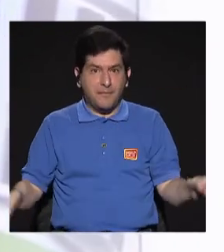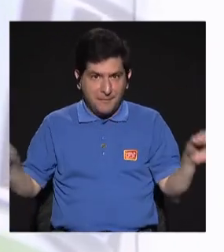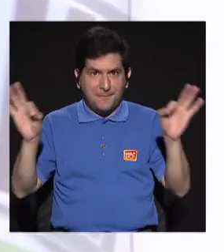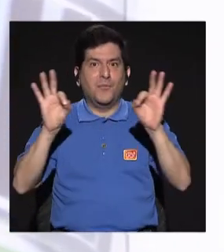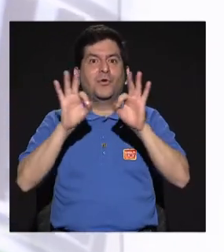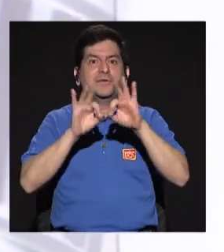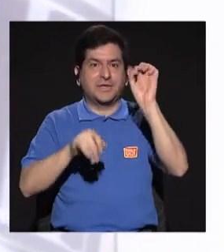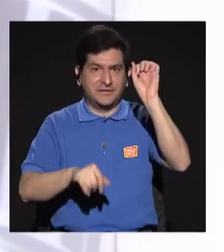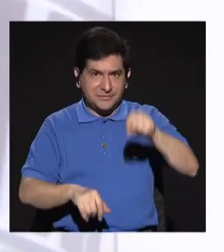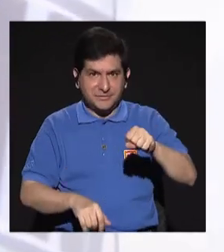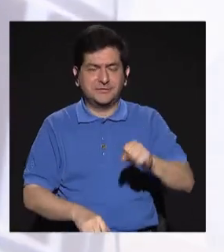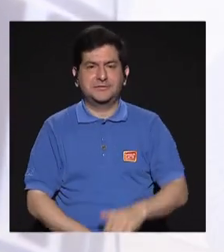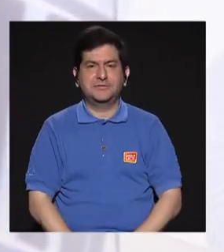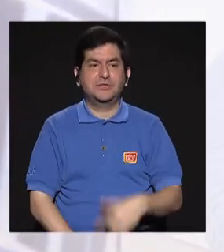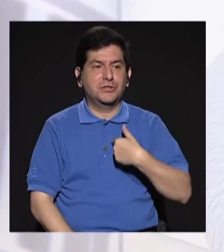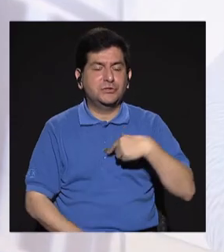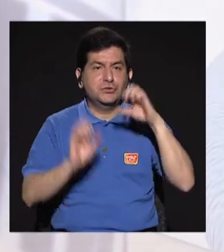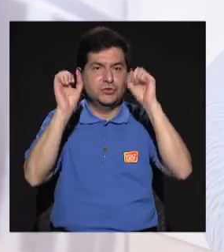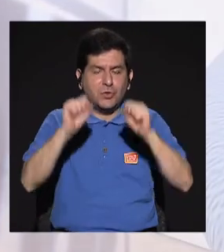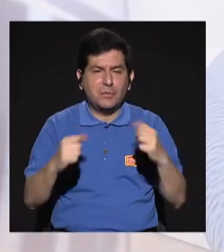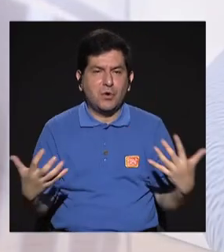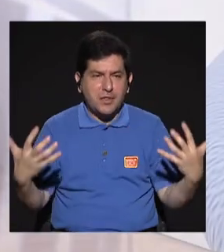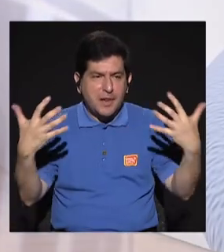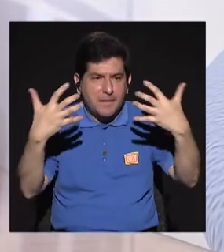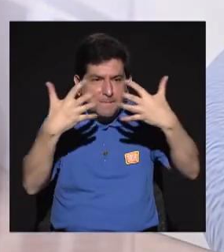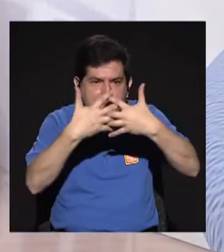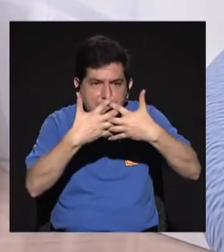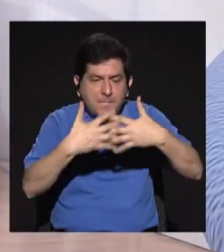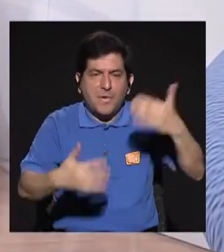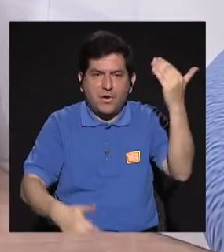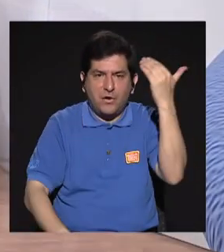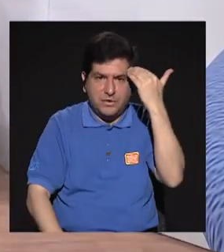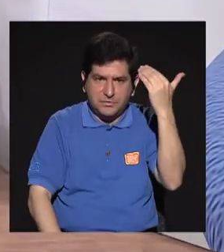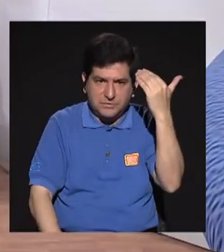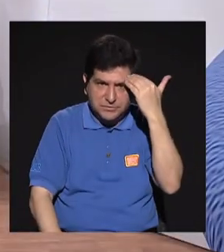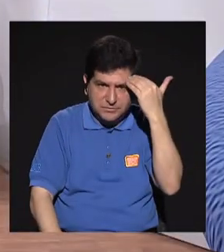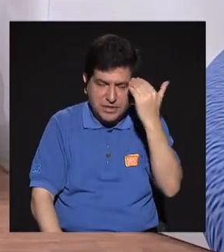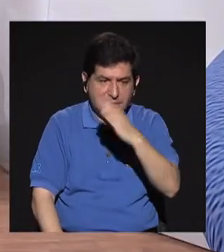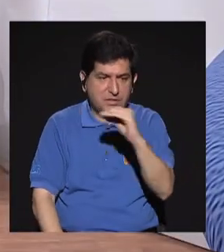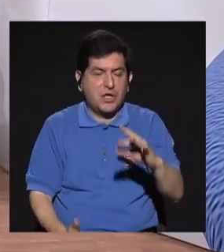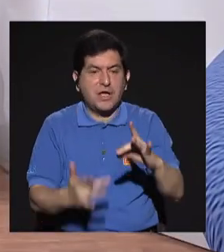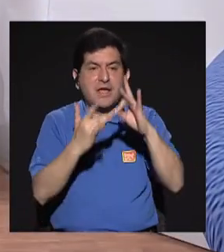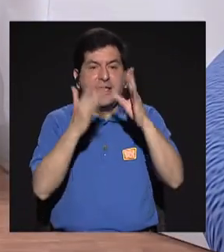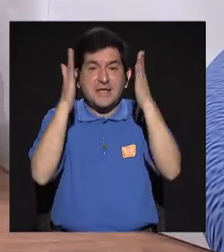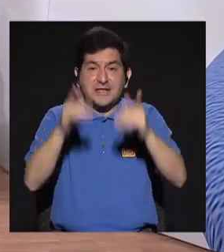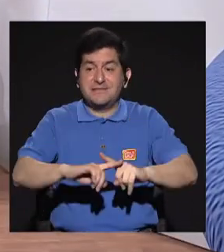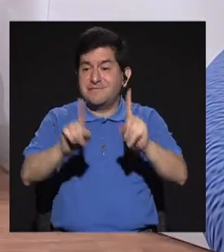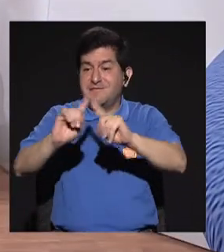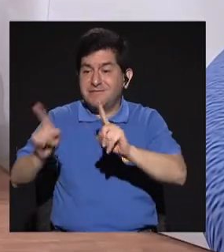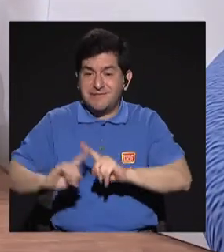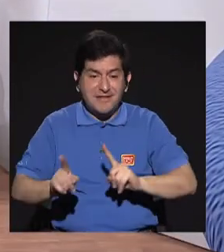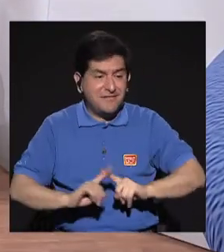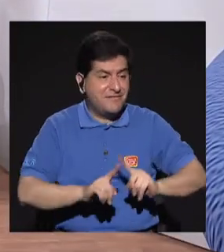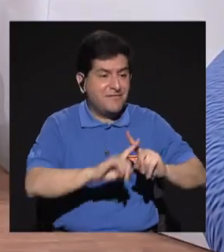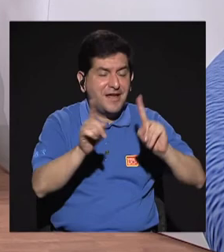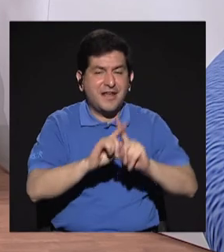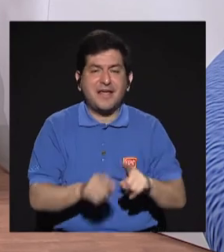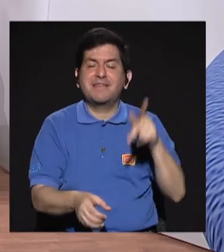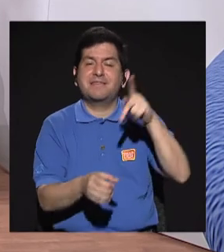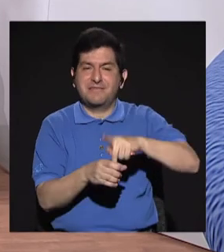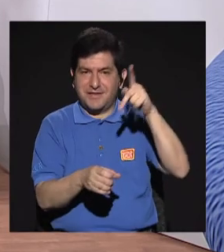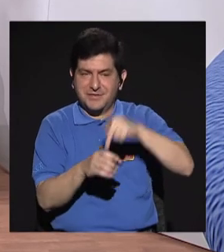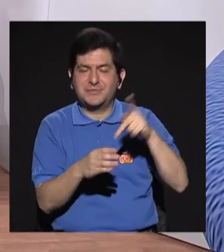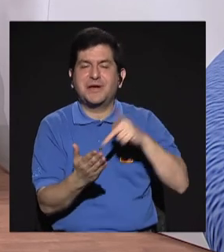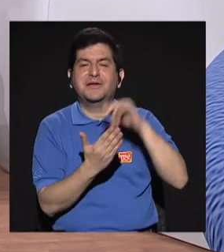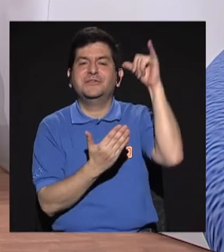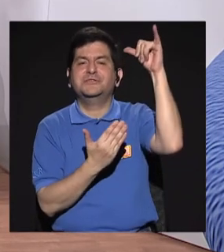creo que lo más importante fue lograr además una serie de conocimientos y de especialistas que se pueden se